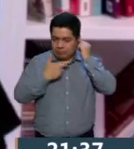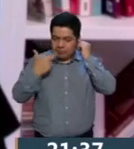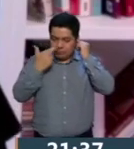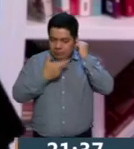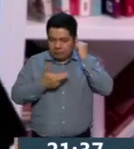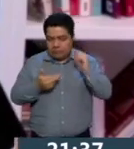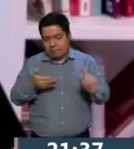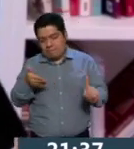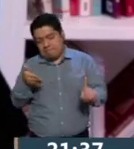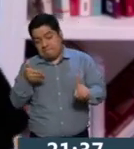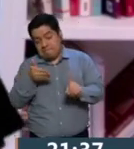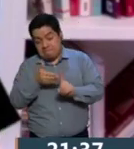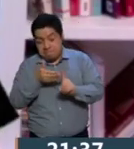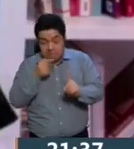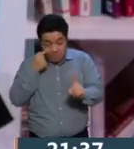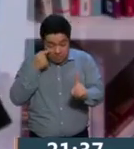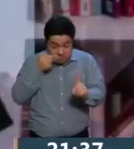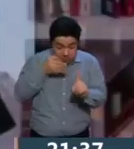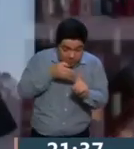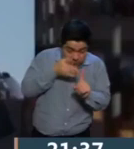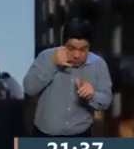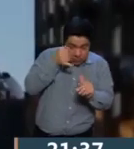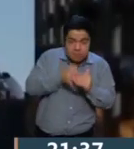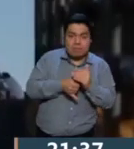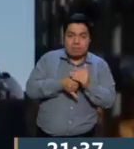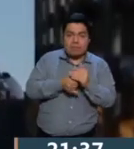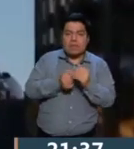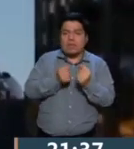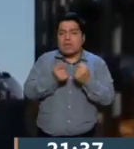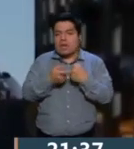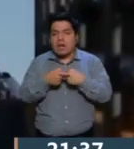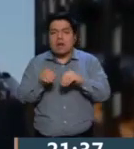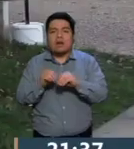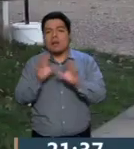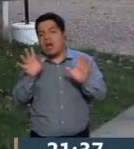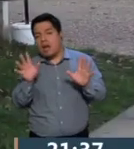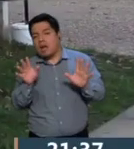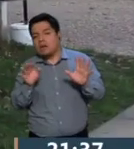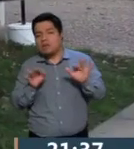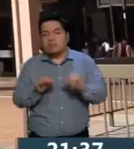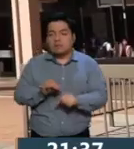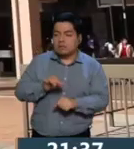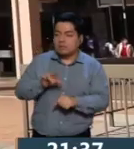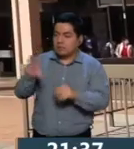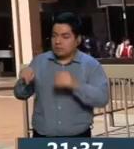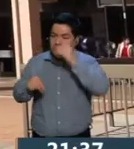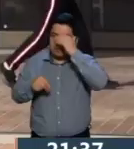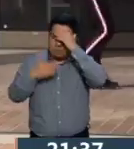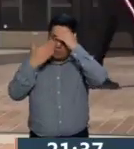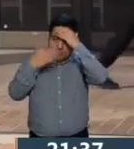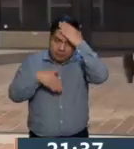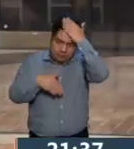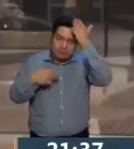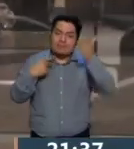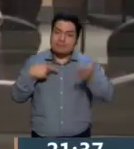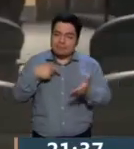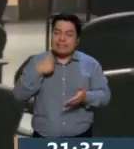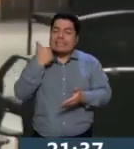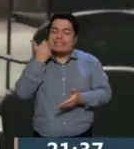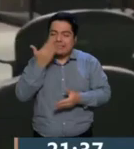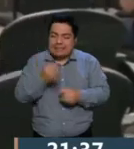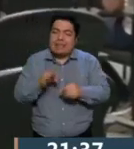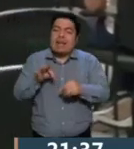una revisión con lupa, si hay alguna cuestión que no es clara, que la aclaren. Es obvio que las personas que de buena fe, decía